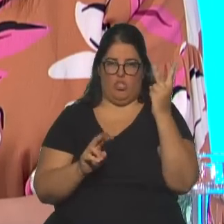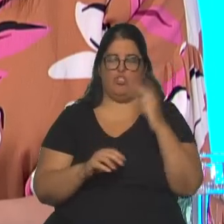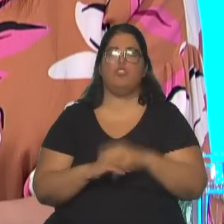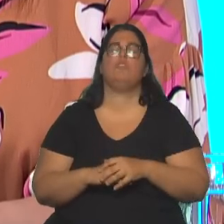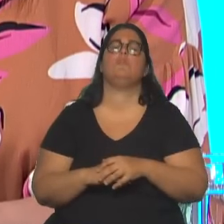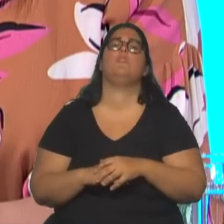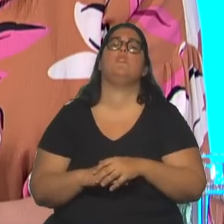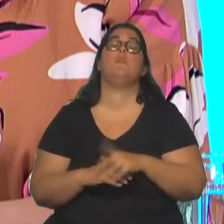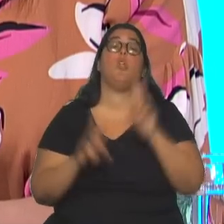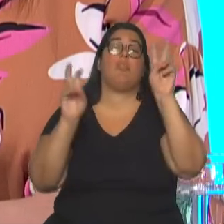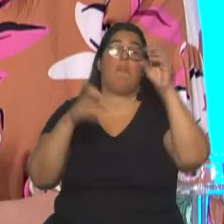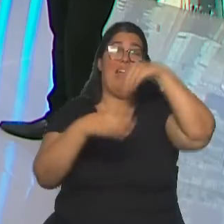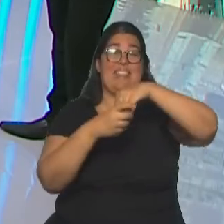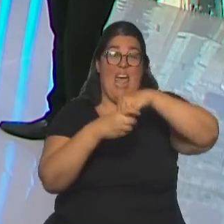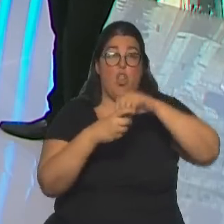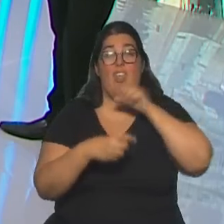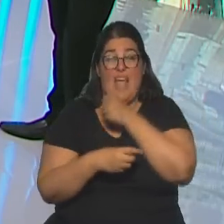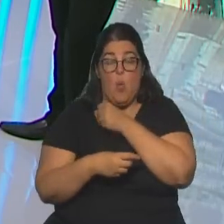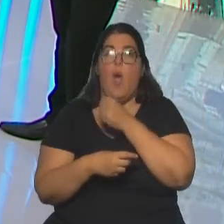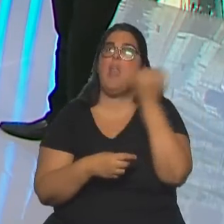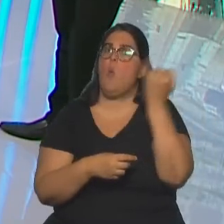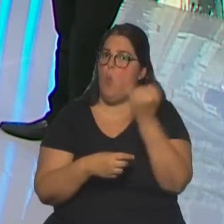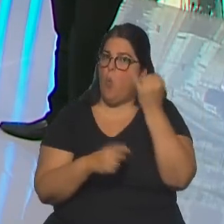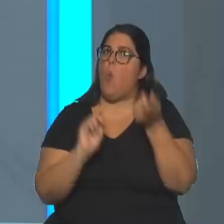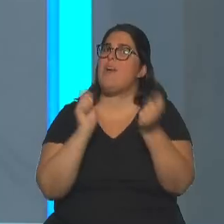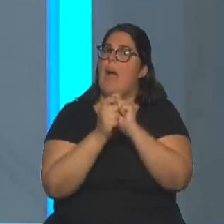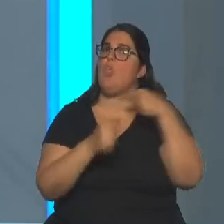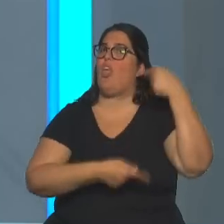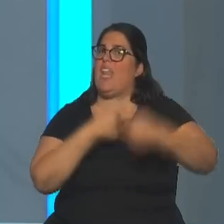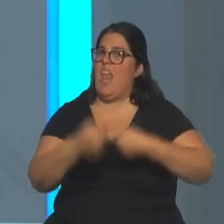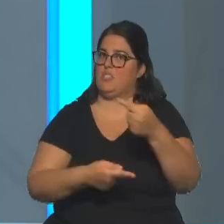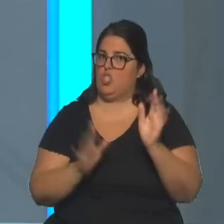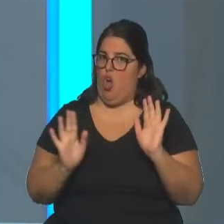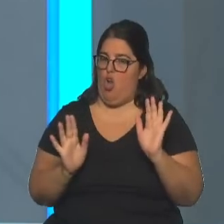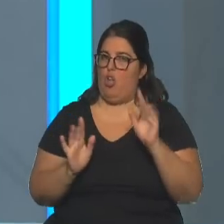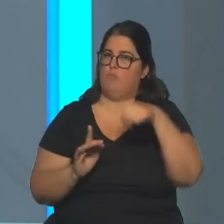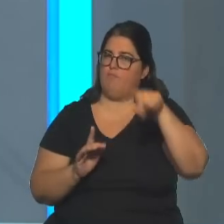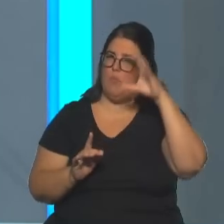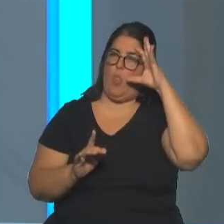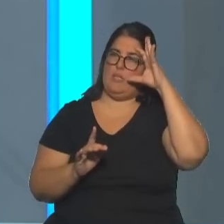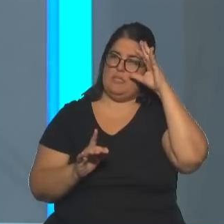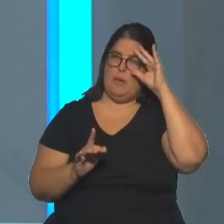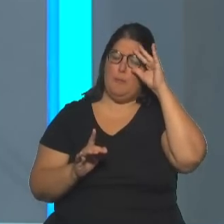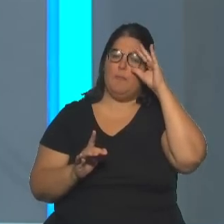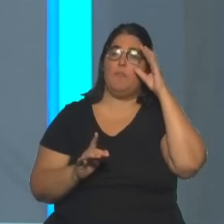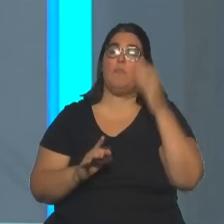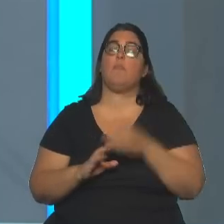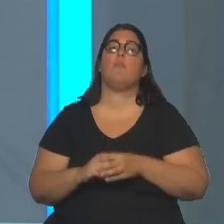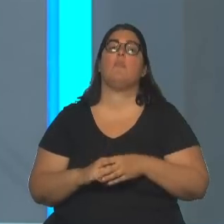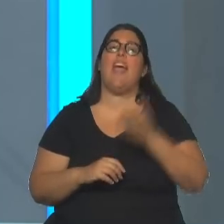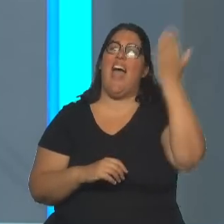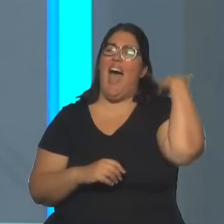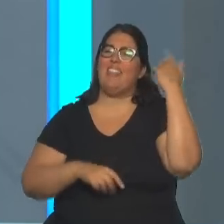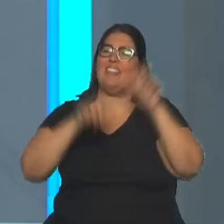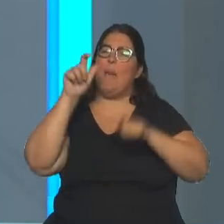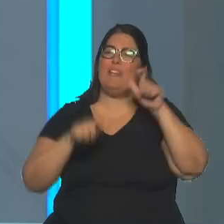materia interna ha habido un cambio generacional. Tengamos presente que quienes se trasladaron